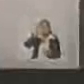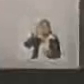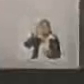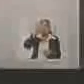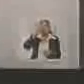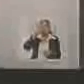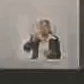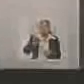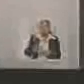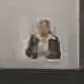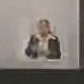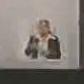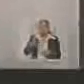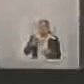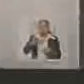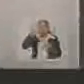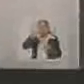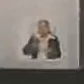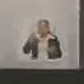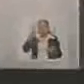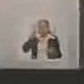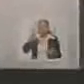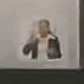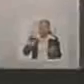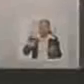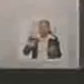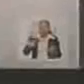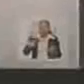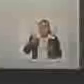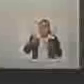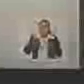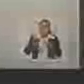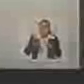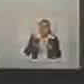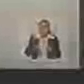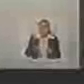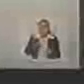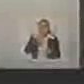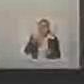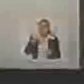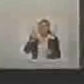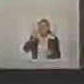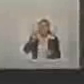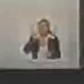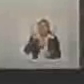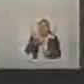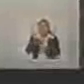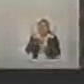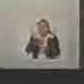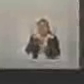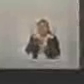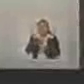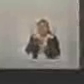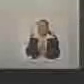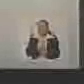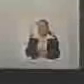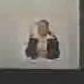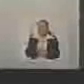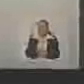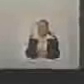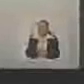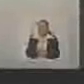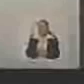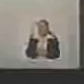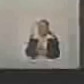mis procesos de licitación y de asignación. Estos mismos serán transmitidos vía Internet. No habrá absolutamente ningún recurso,